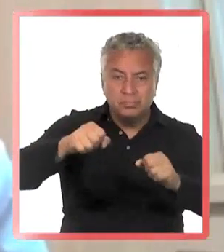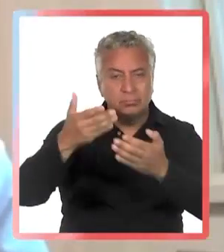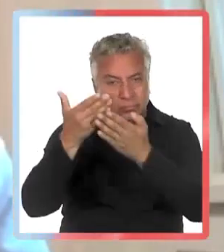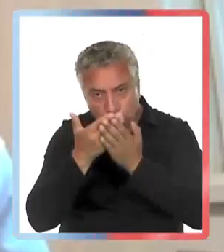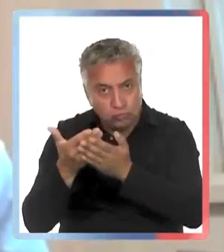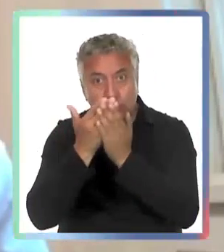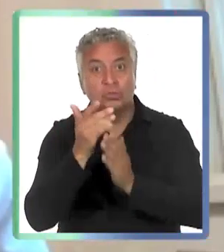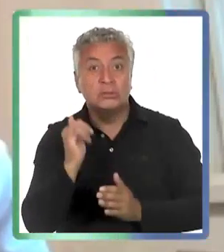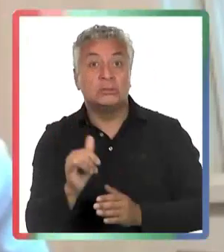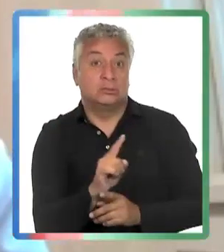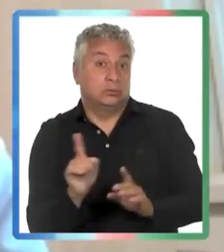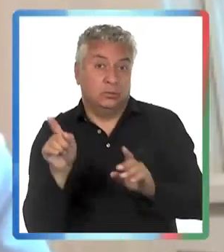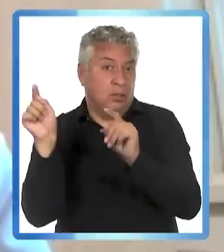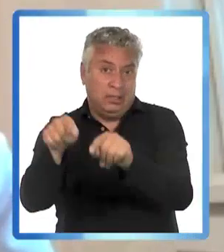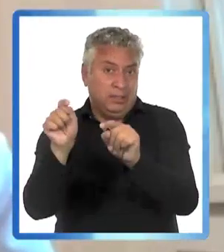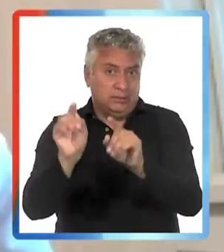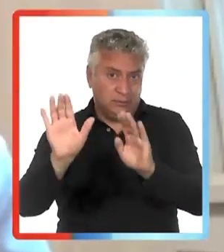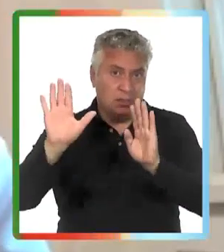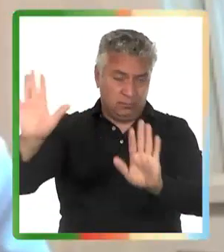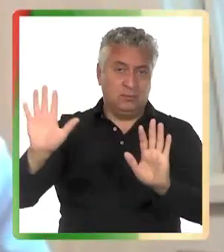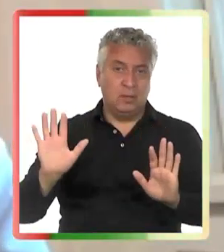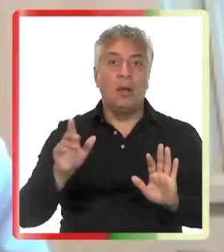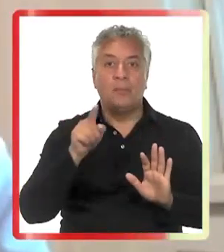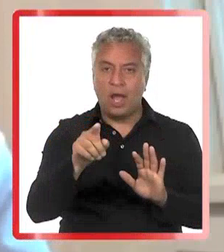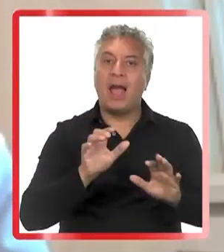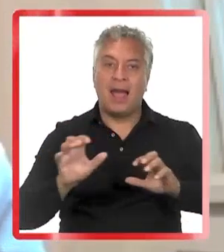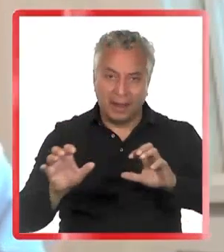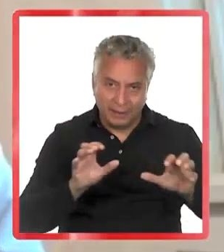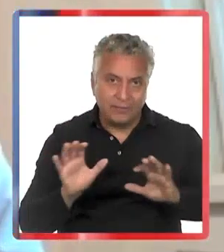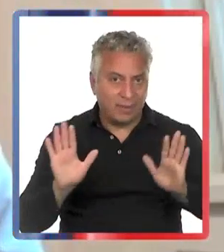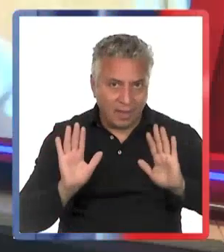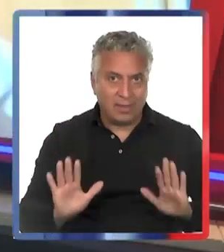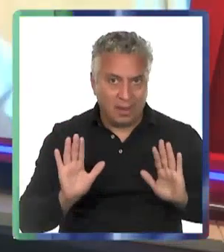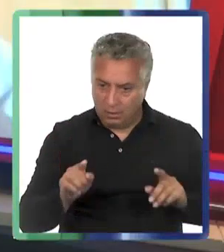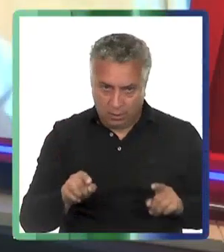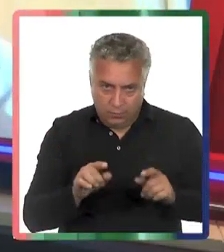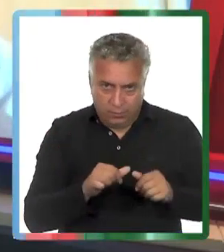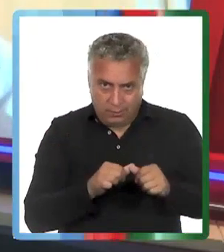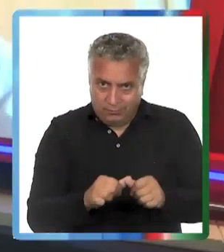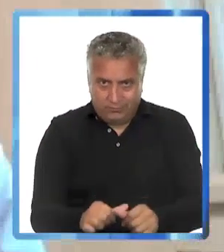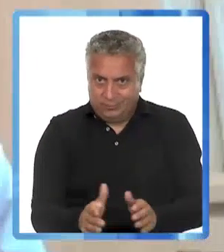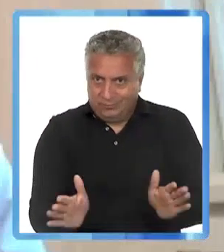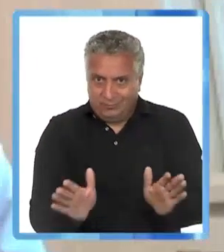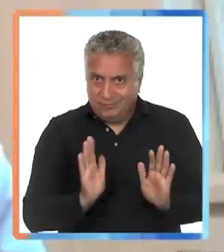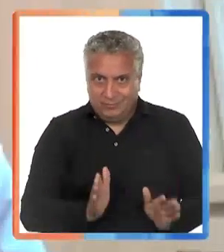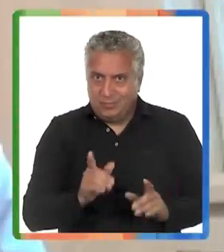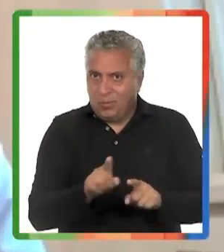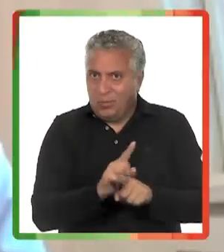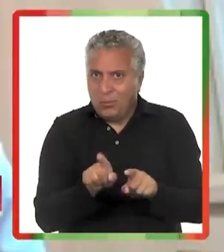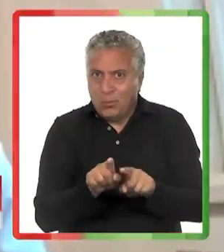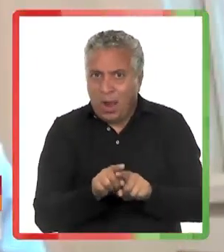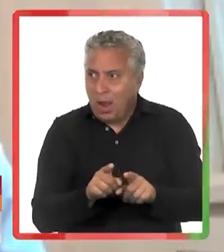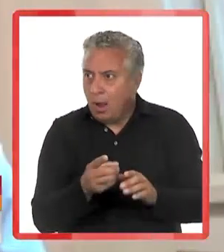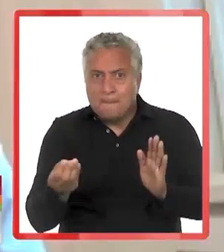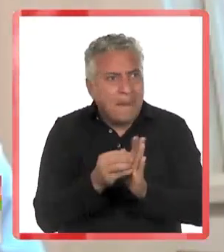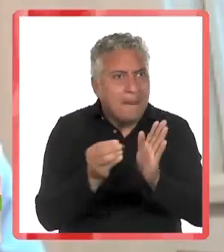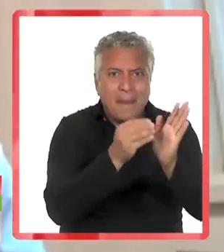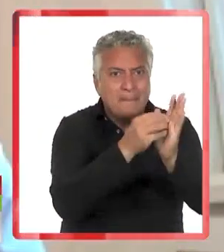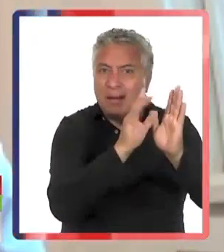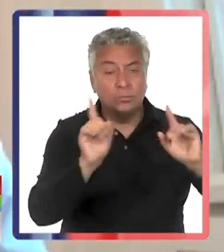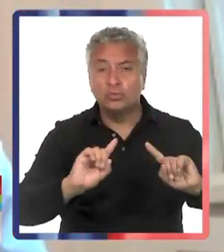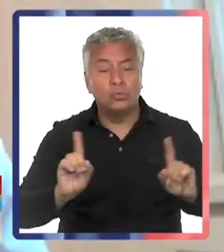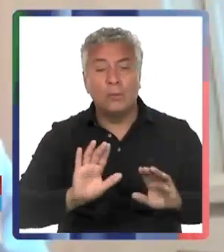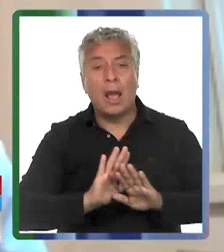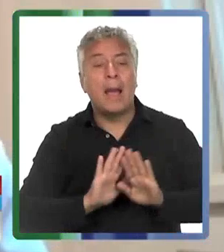trata o no de ello, digamos. Pero el resto de las actividades que van a mantenerse por ahora, no hay razón para tomar medidas